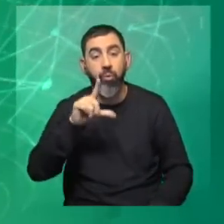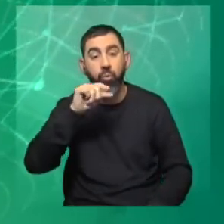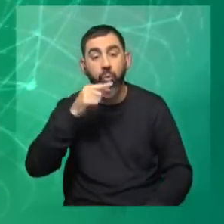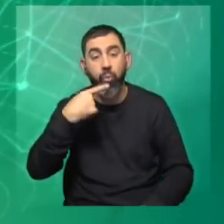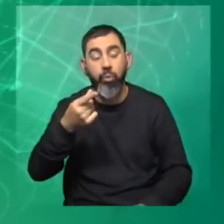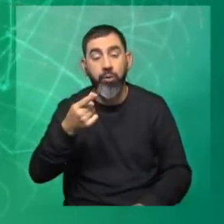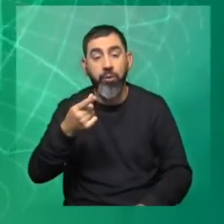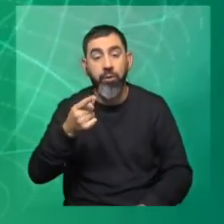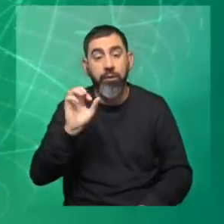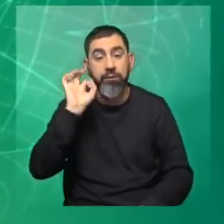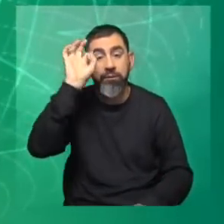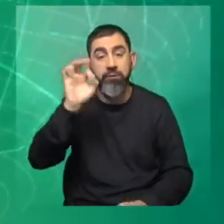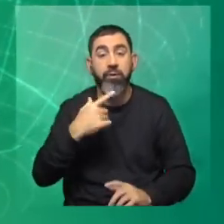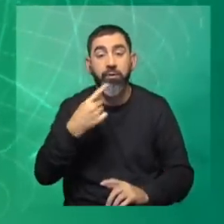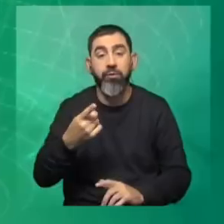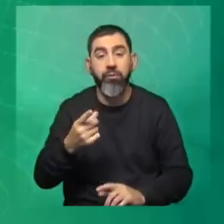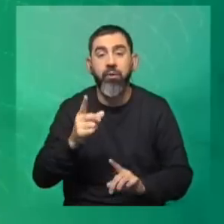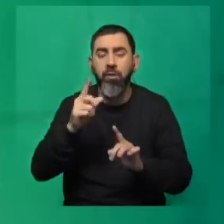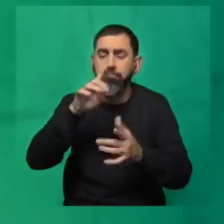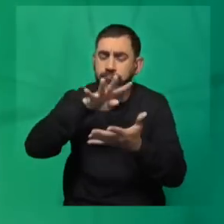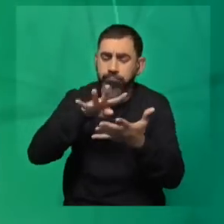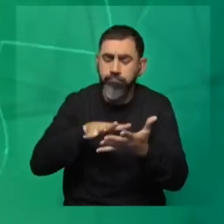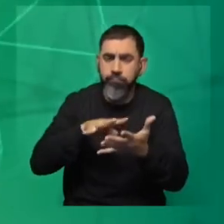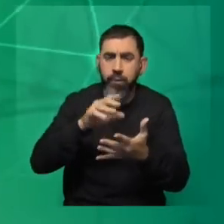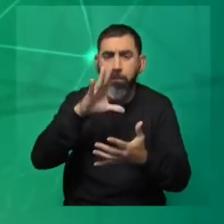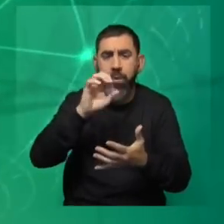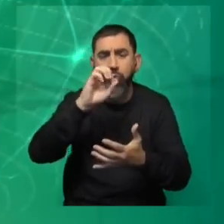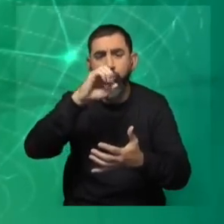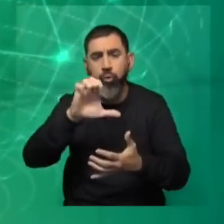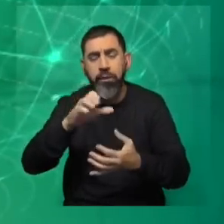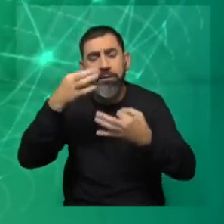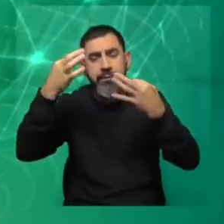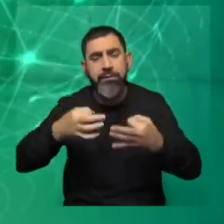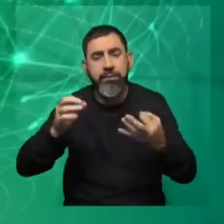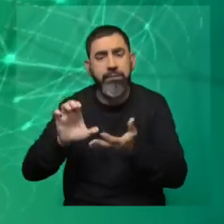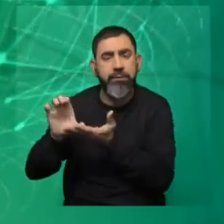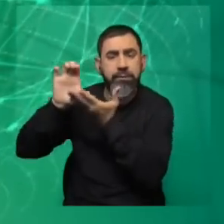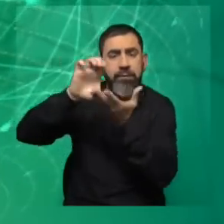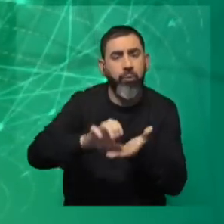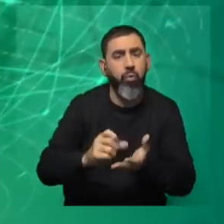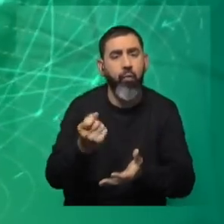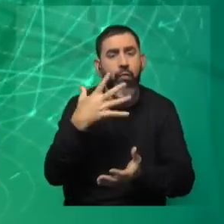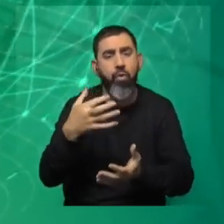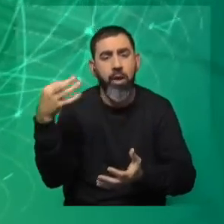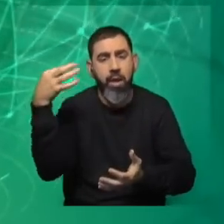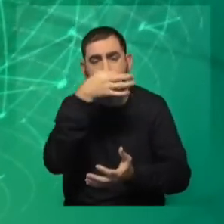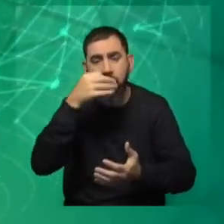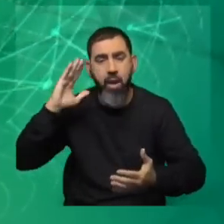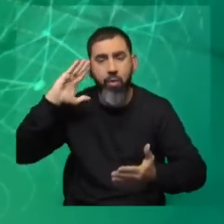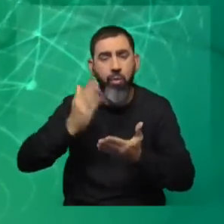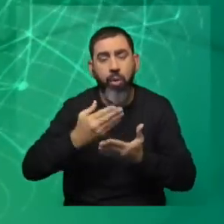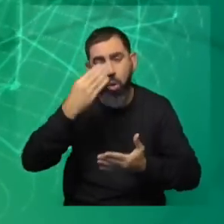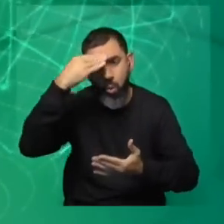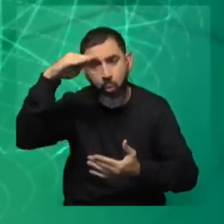La legisladora dijo debe leerse con el psoe se tiene asegurado la financiación y los valores de las narco dictaduras